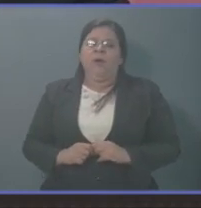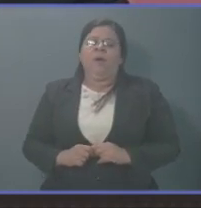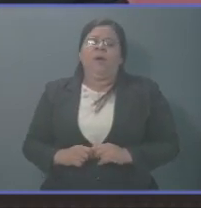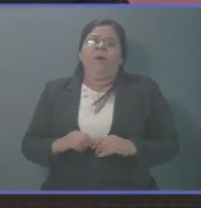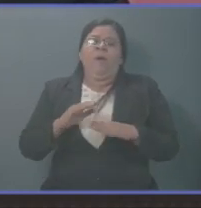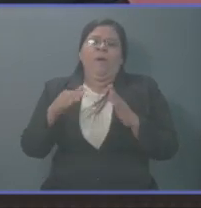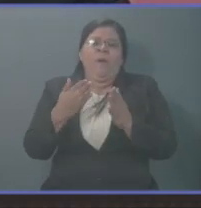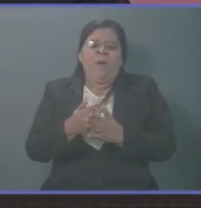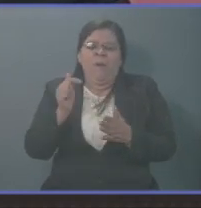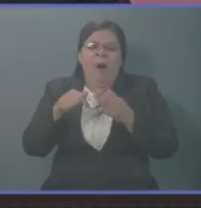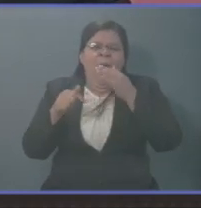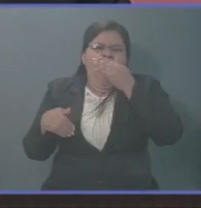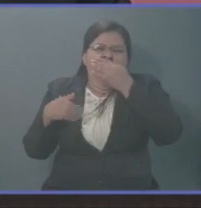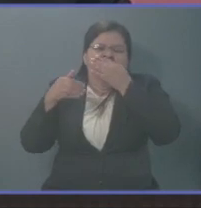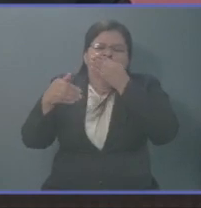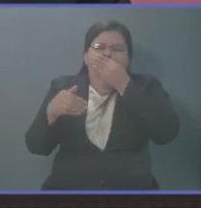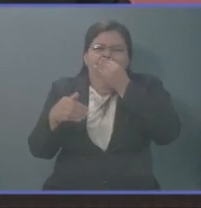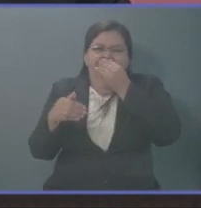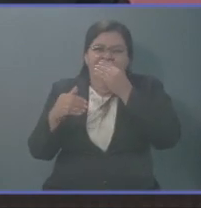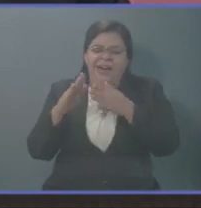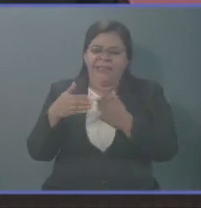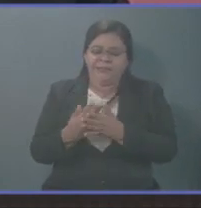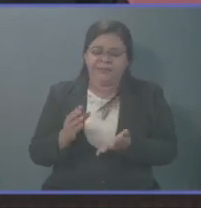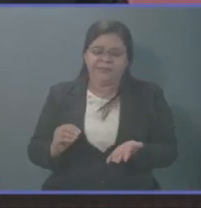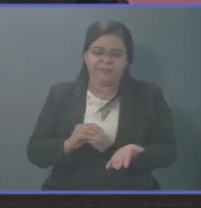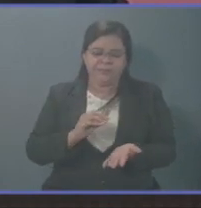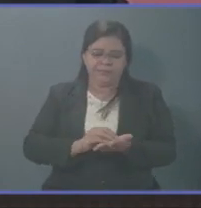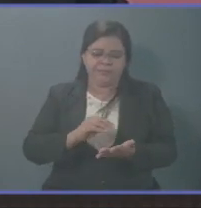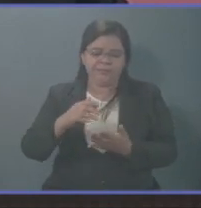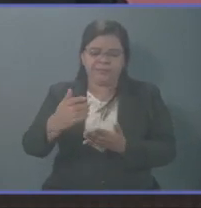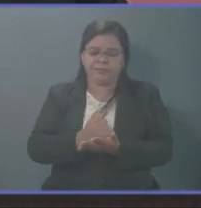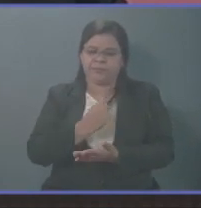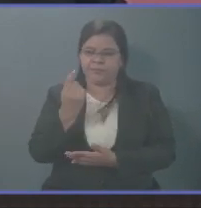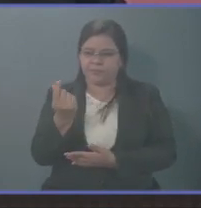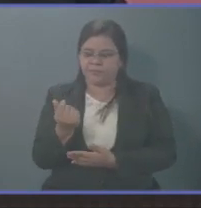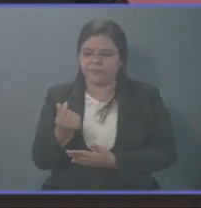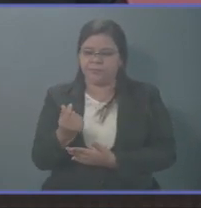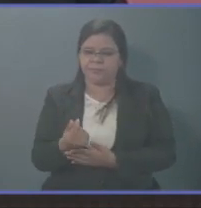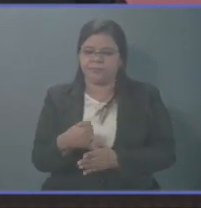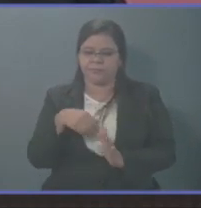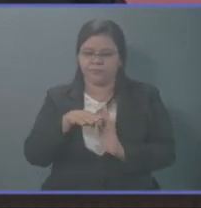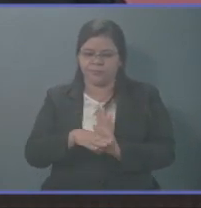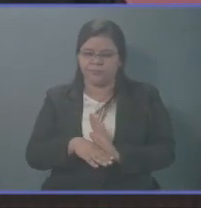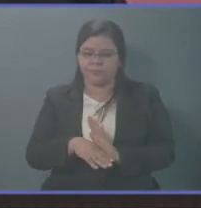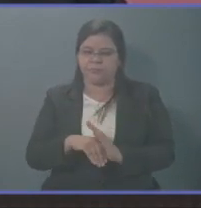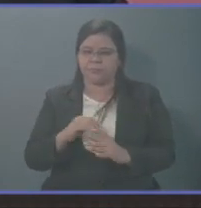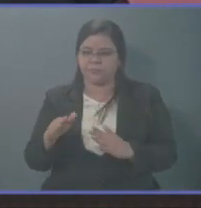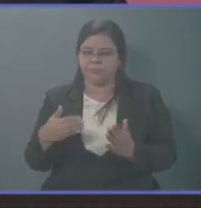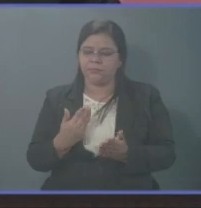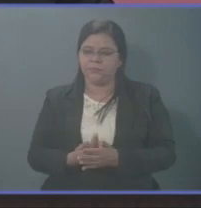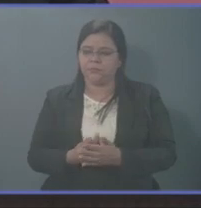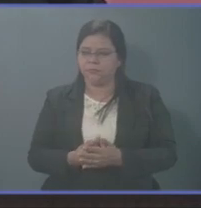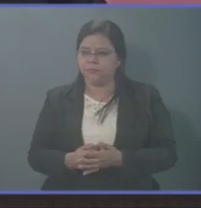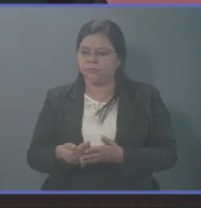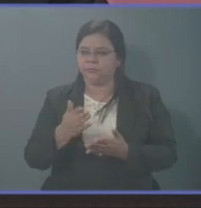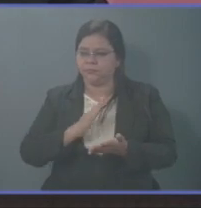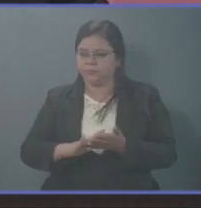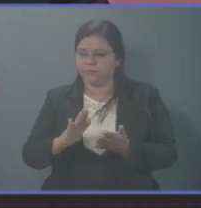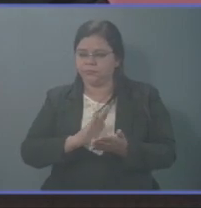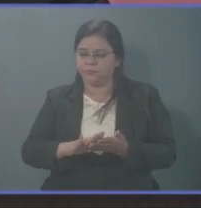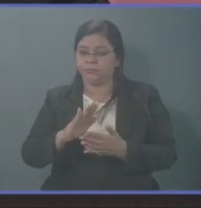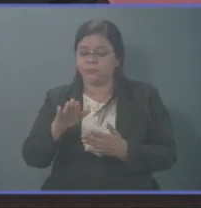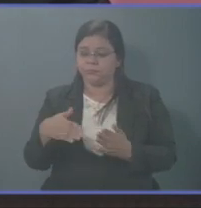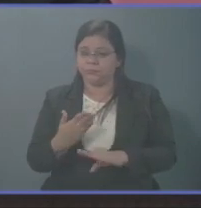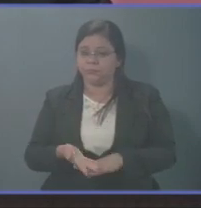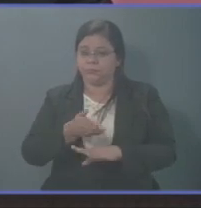respecto del citado ejercicio en los que se determinaba un monto menor a pagar de la citada contribución al